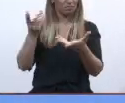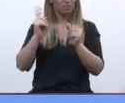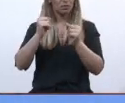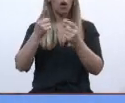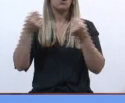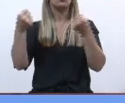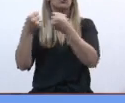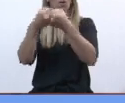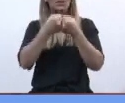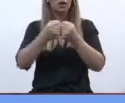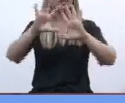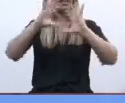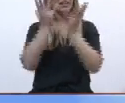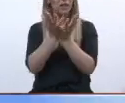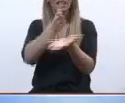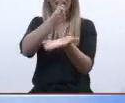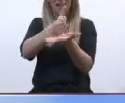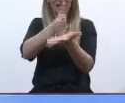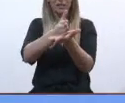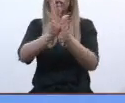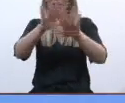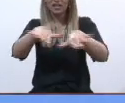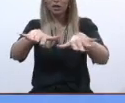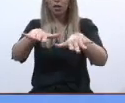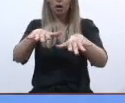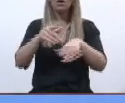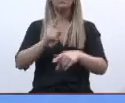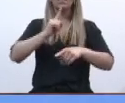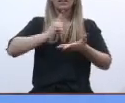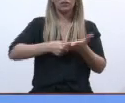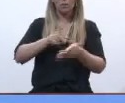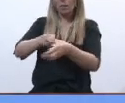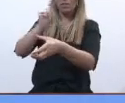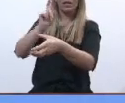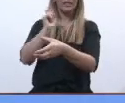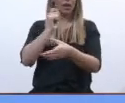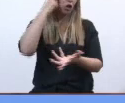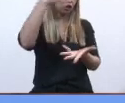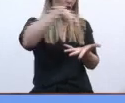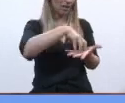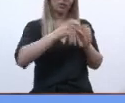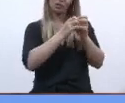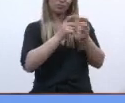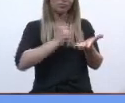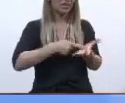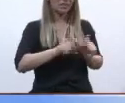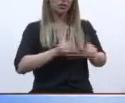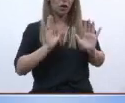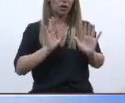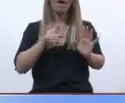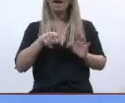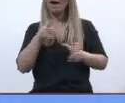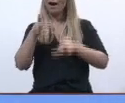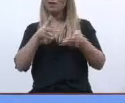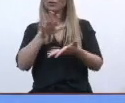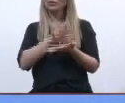sobre los Derechos del Niño, es el Congreso. Y cumplido este requisito, está hablando de la potestad política de adherir o no a un